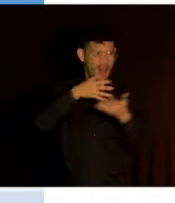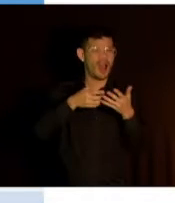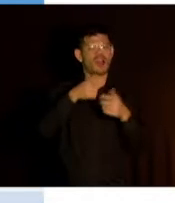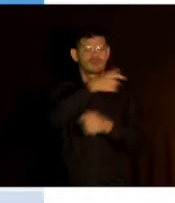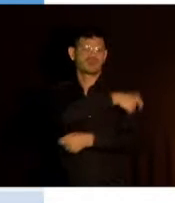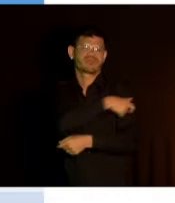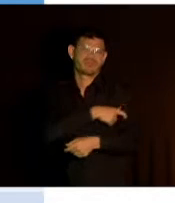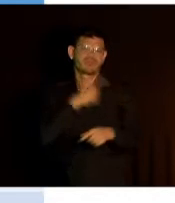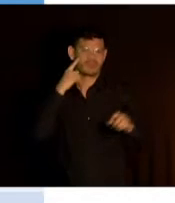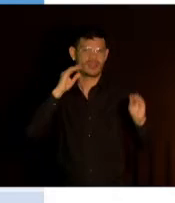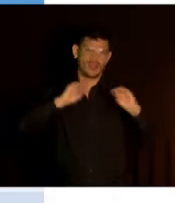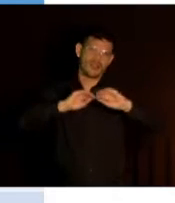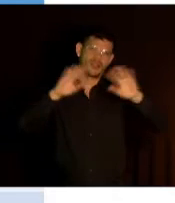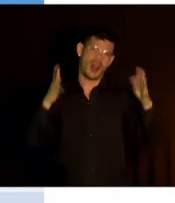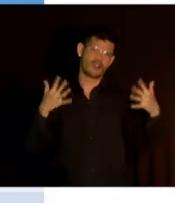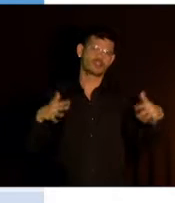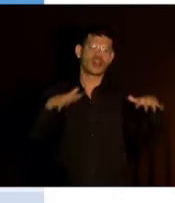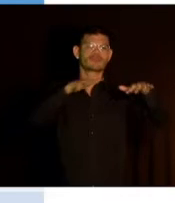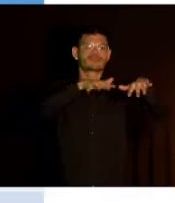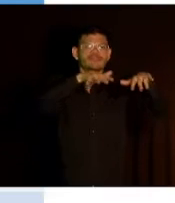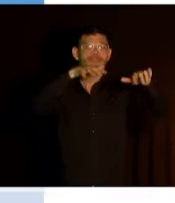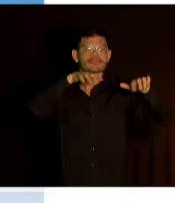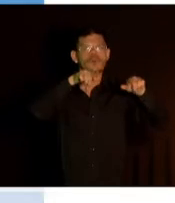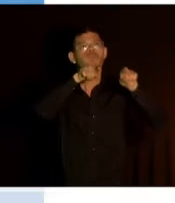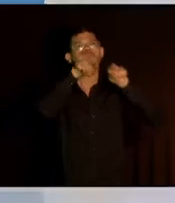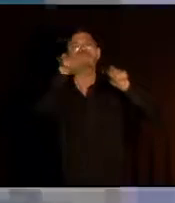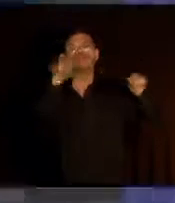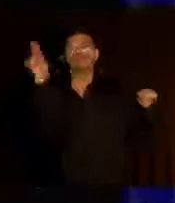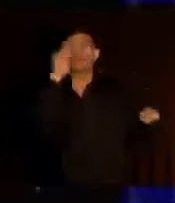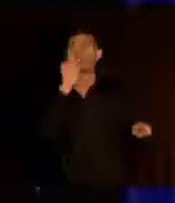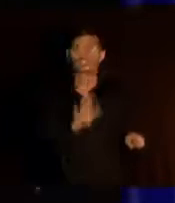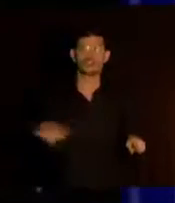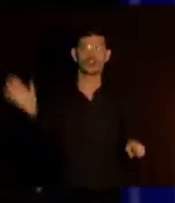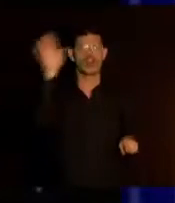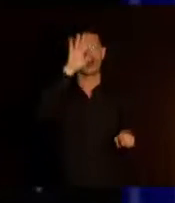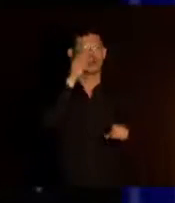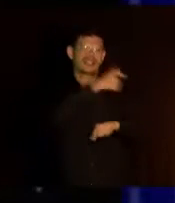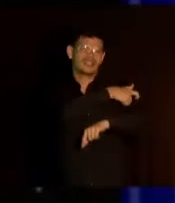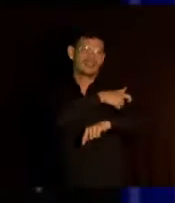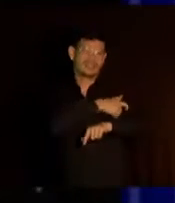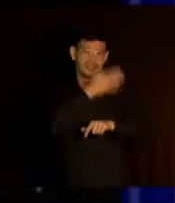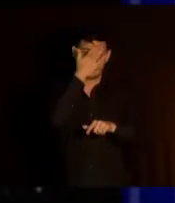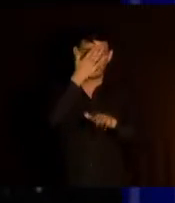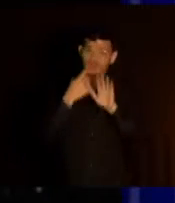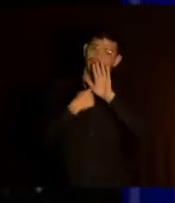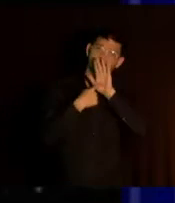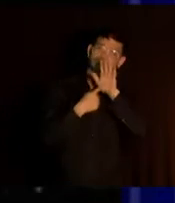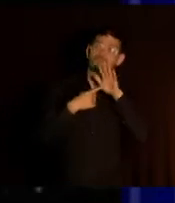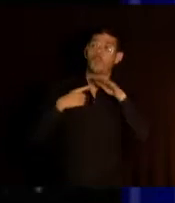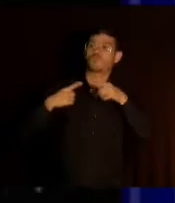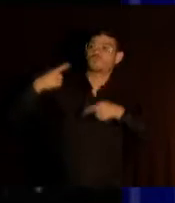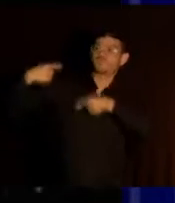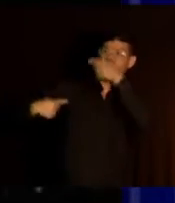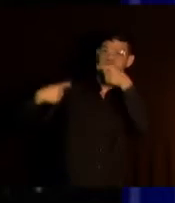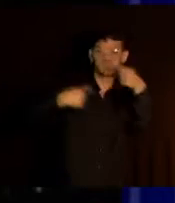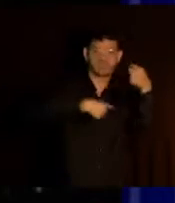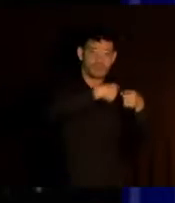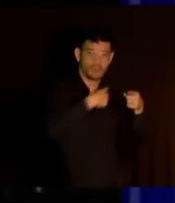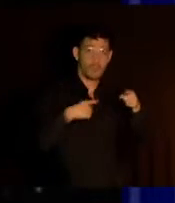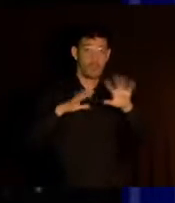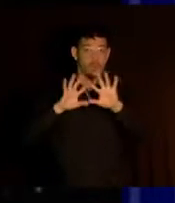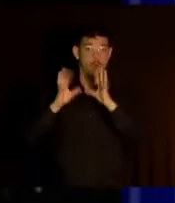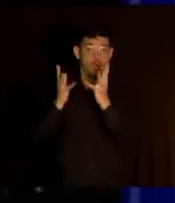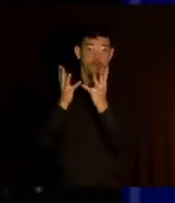eventos a nivel nacional y el comité es quien tiene la representatividad en los mundiales de estos deportes. Ya